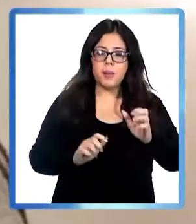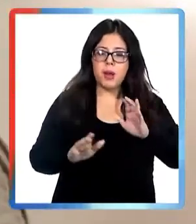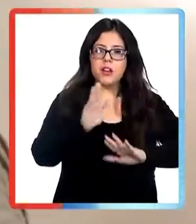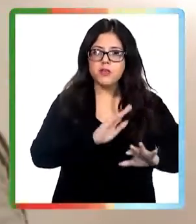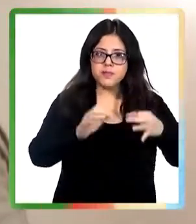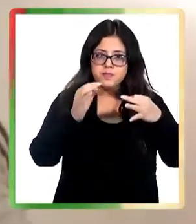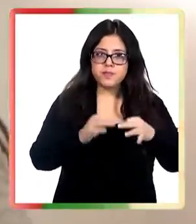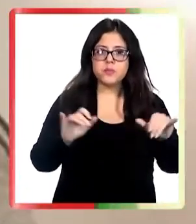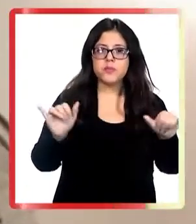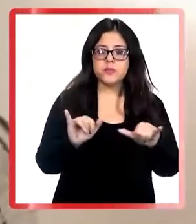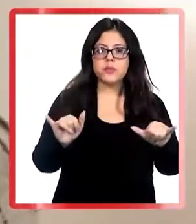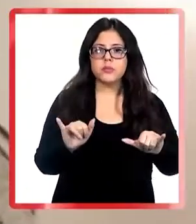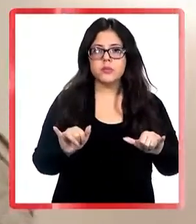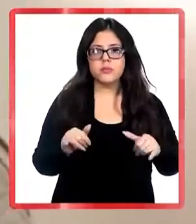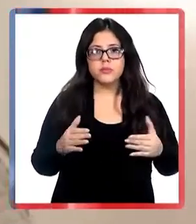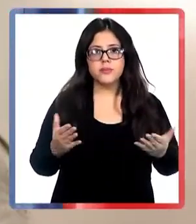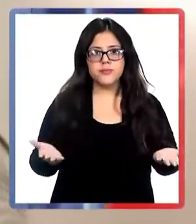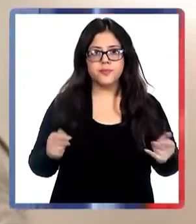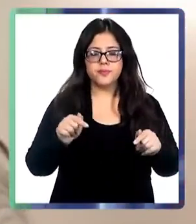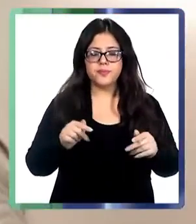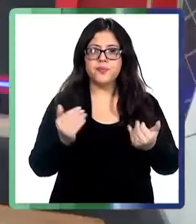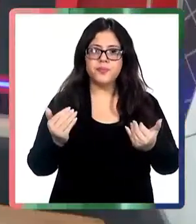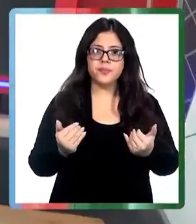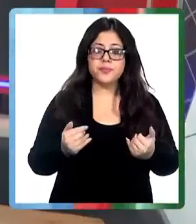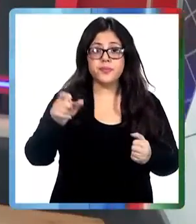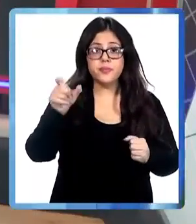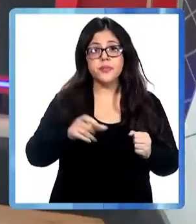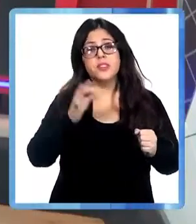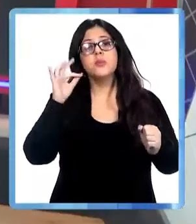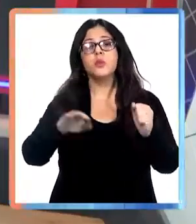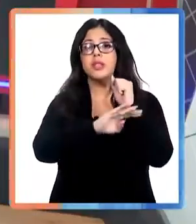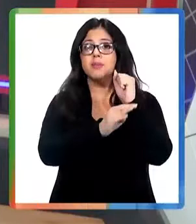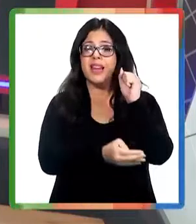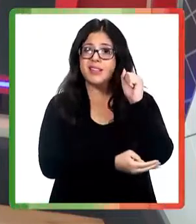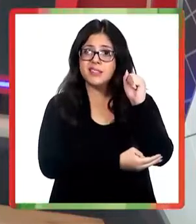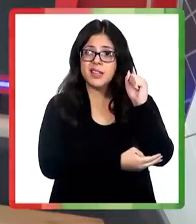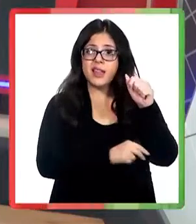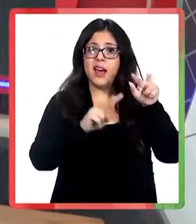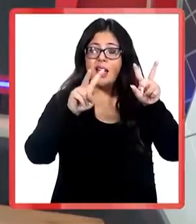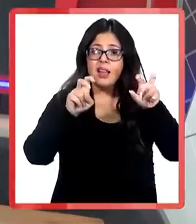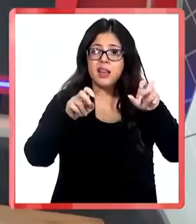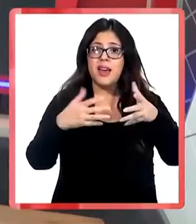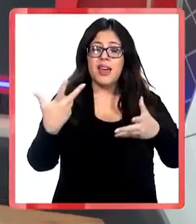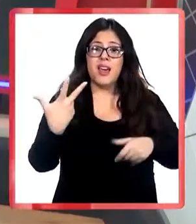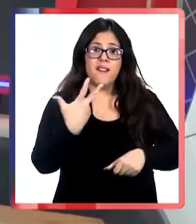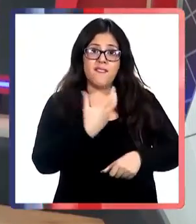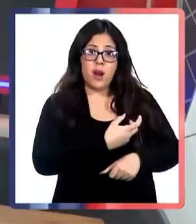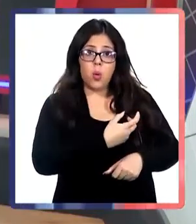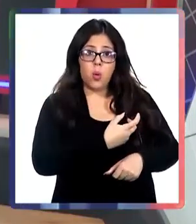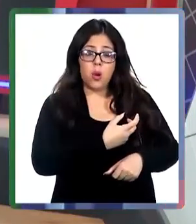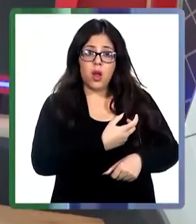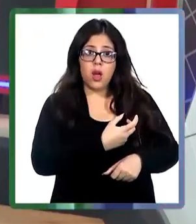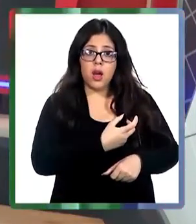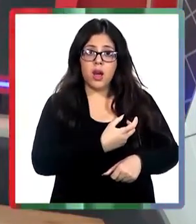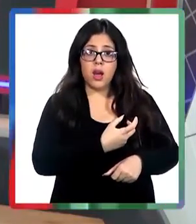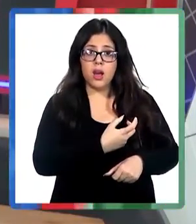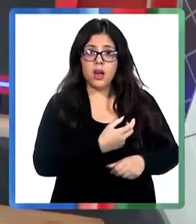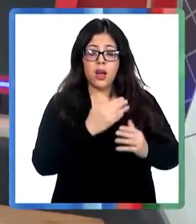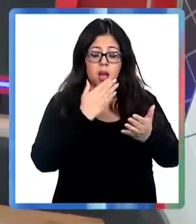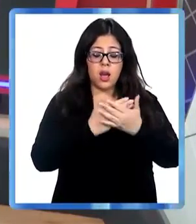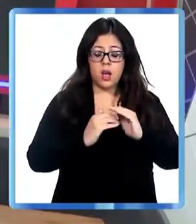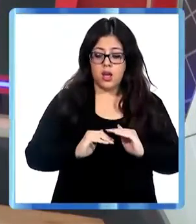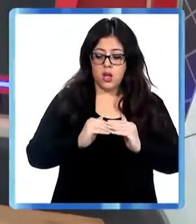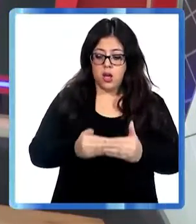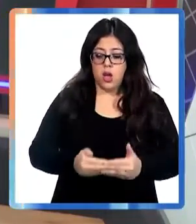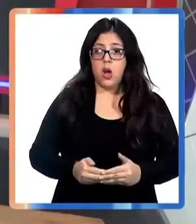la protección en el recién nacido. Entonces es necesario que la embarazada genere este pic de anticuerpos durante su